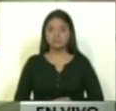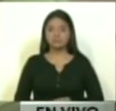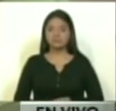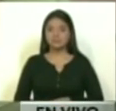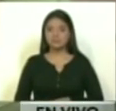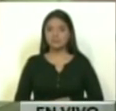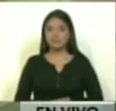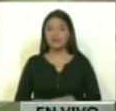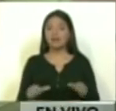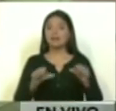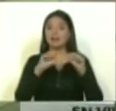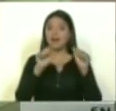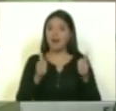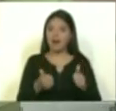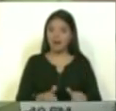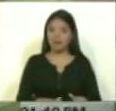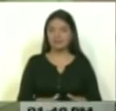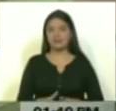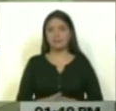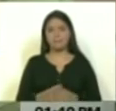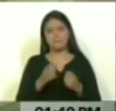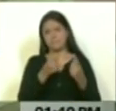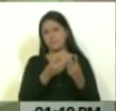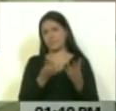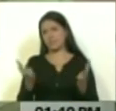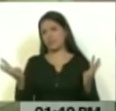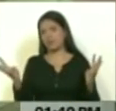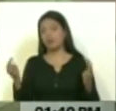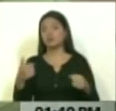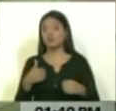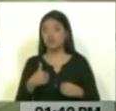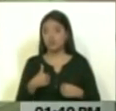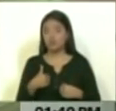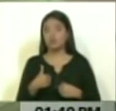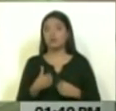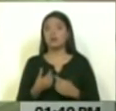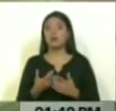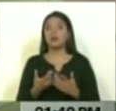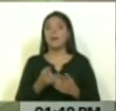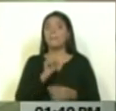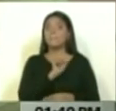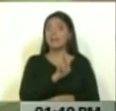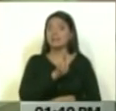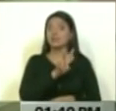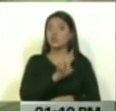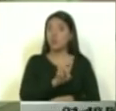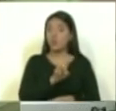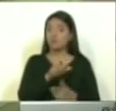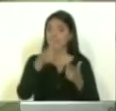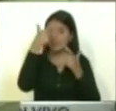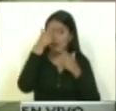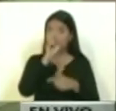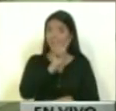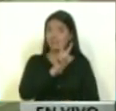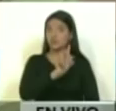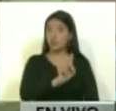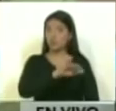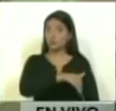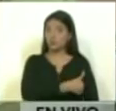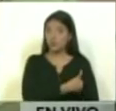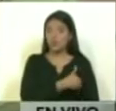de las Artes, UNEARTE, etc. A mí me ha tocado, el comandante fundó 21 universidades en 12